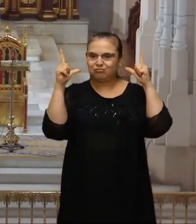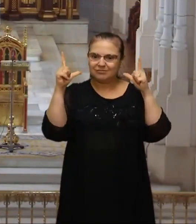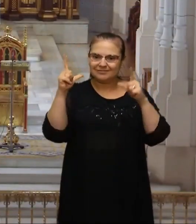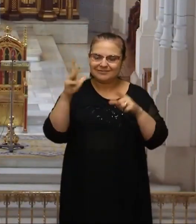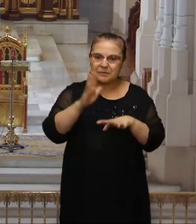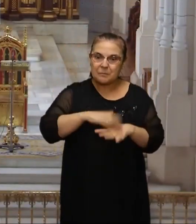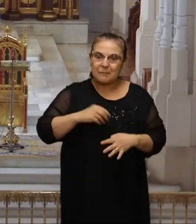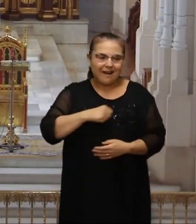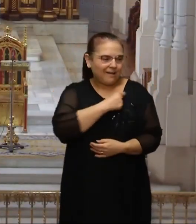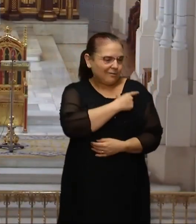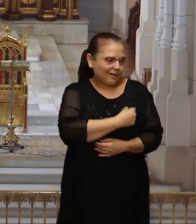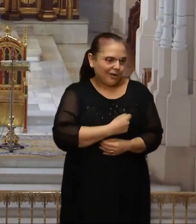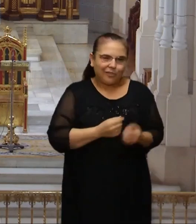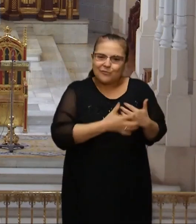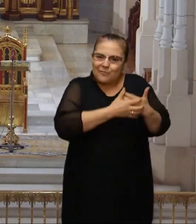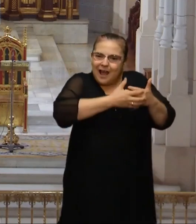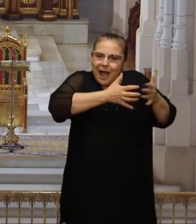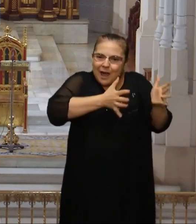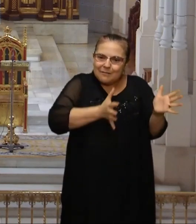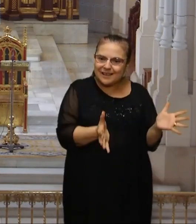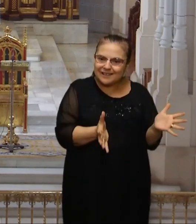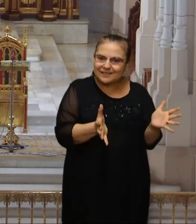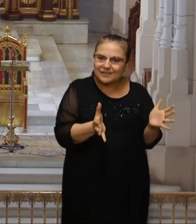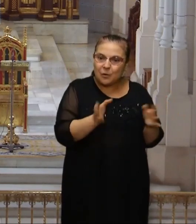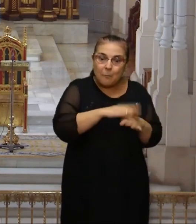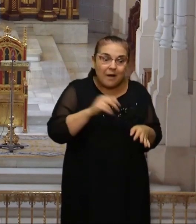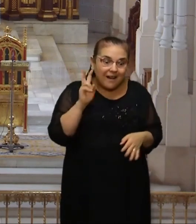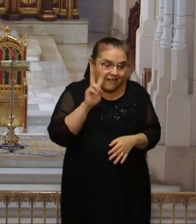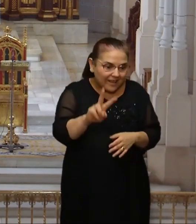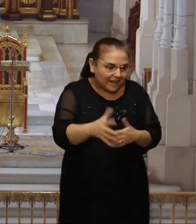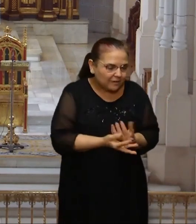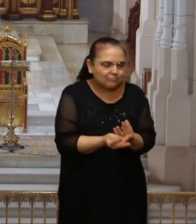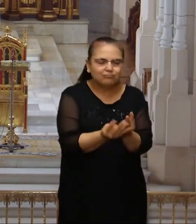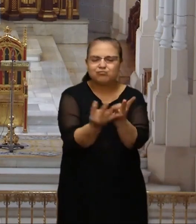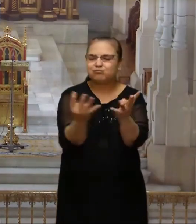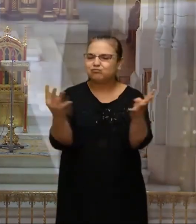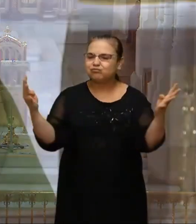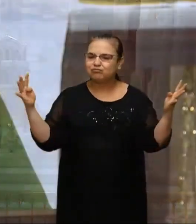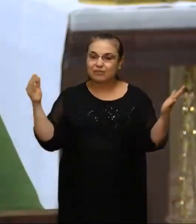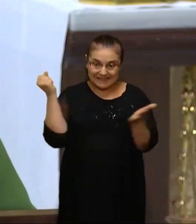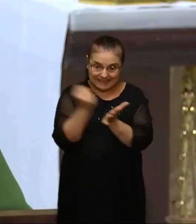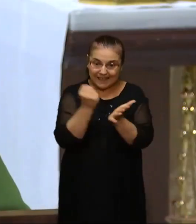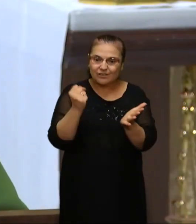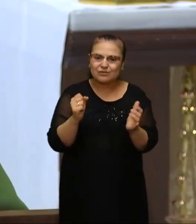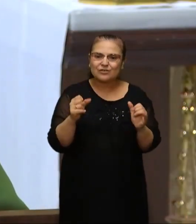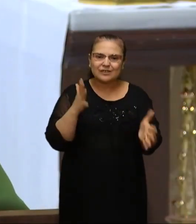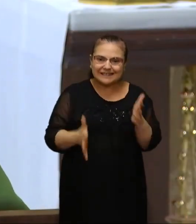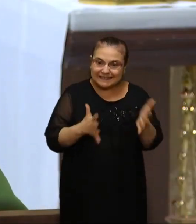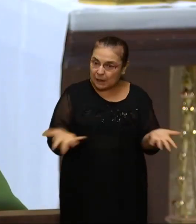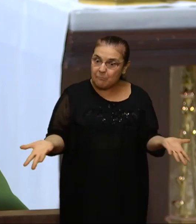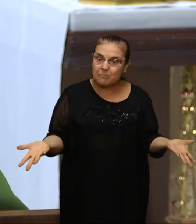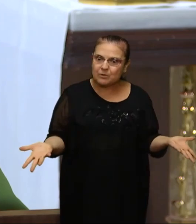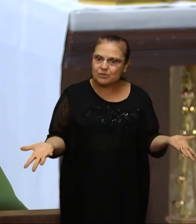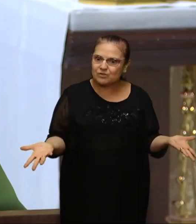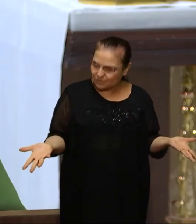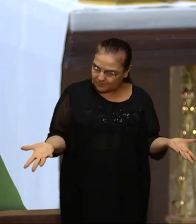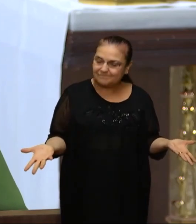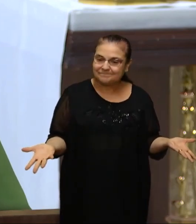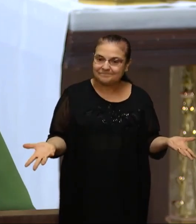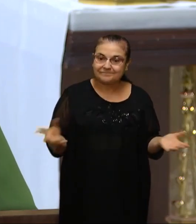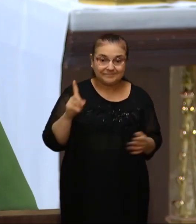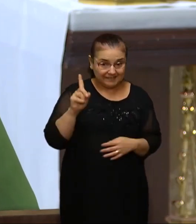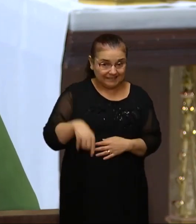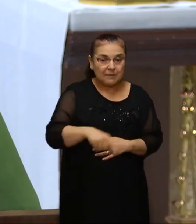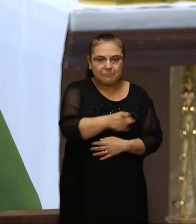corazón abierto para ver lo que sucede a nuestro alrededor para ver esos signos de los tiempos a veces eso requiere también que